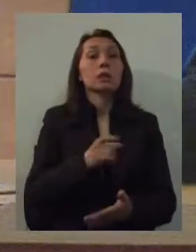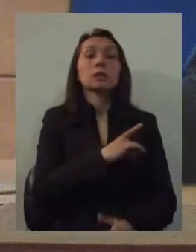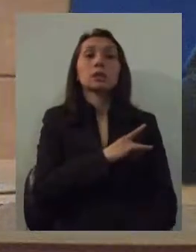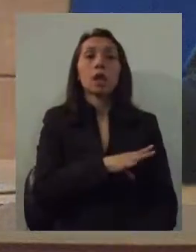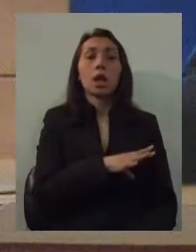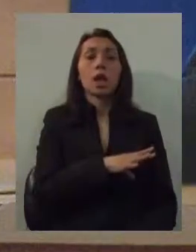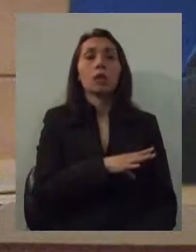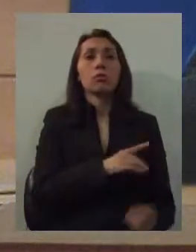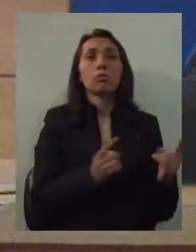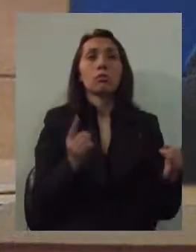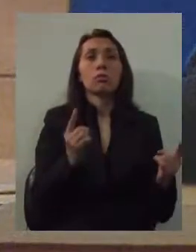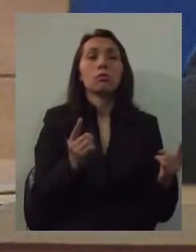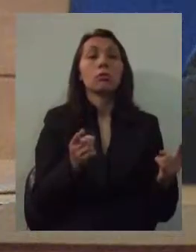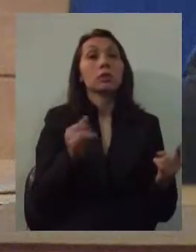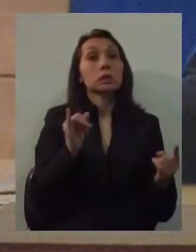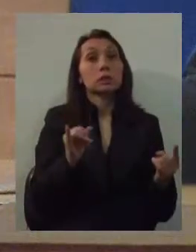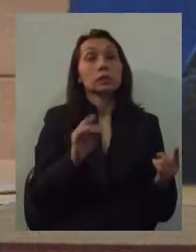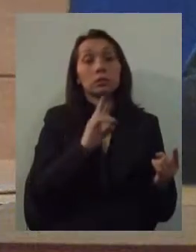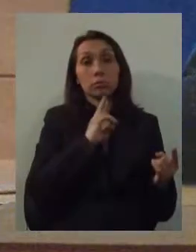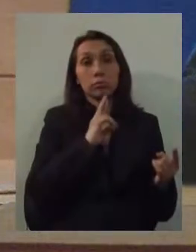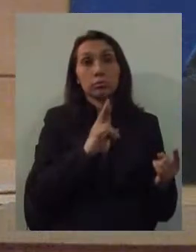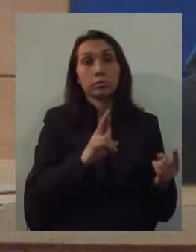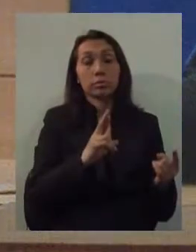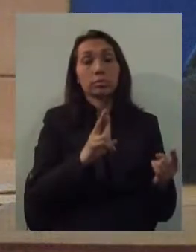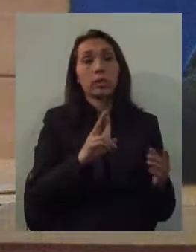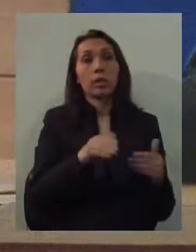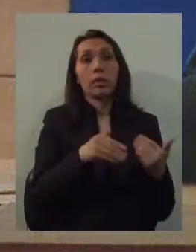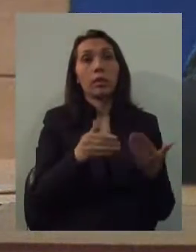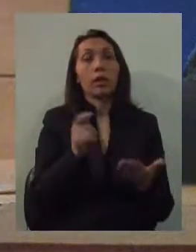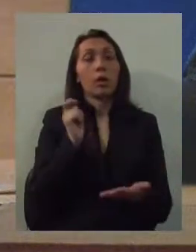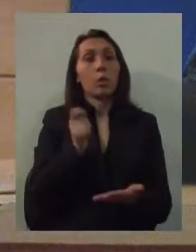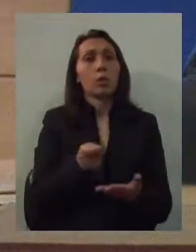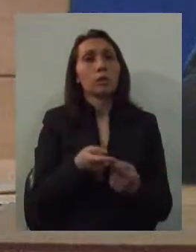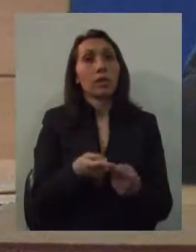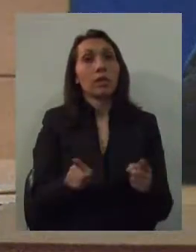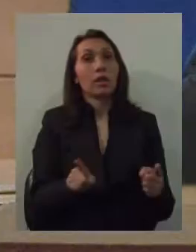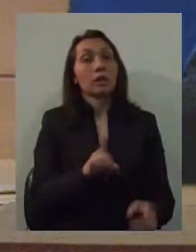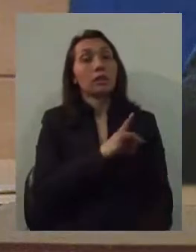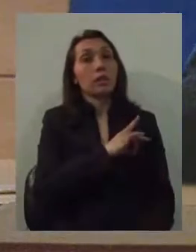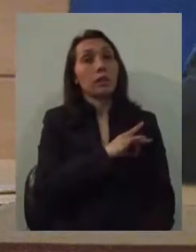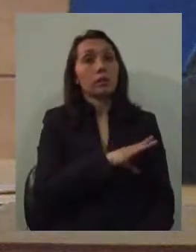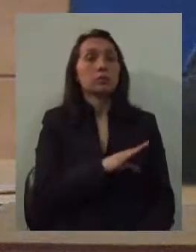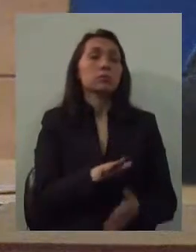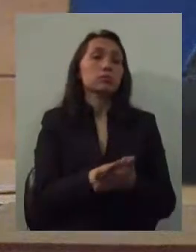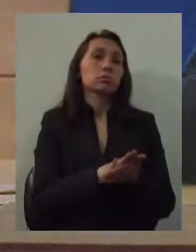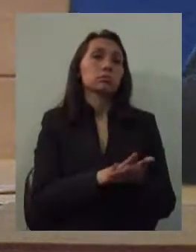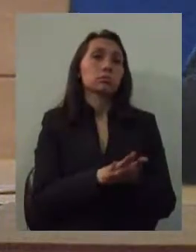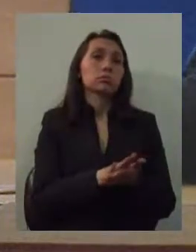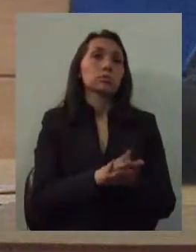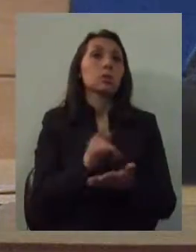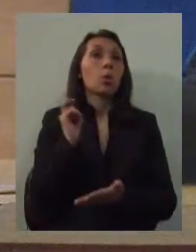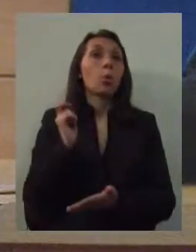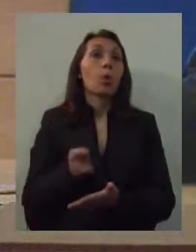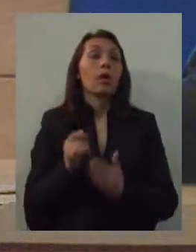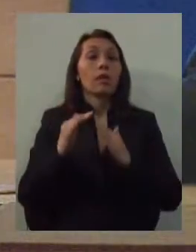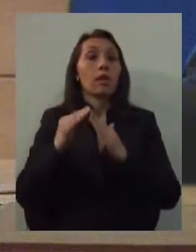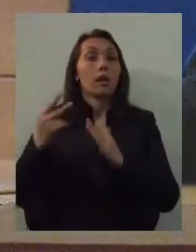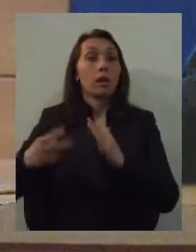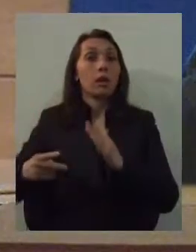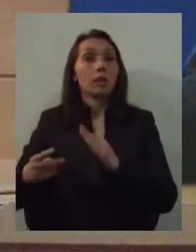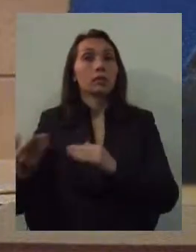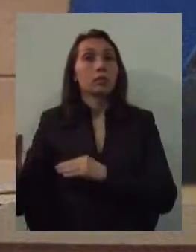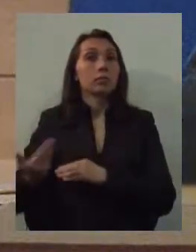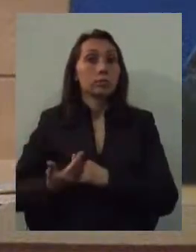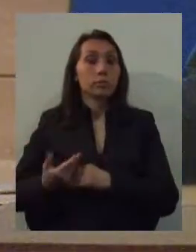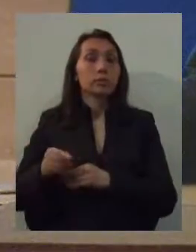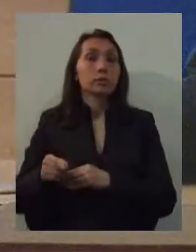chileno, si la sentencia proviene de un juez distinto del chileno, por ejemplo, el juez del domicilio del demandado